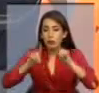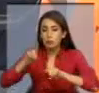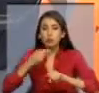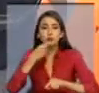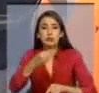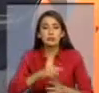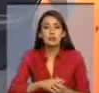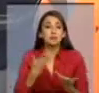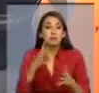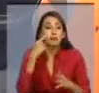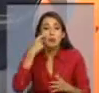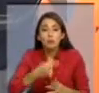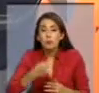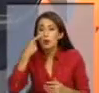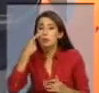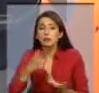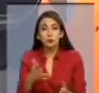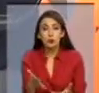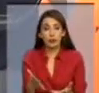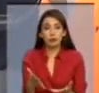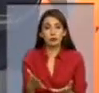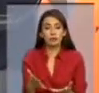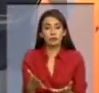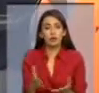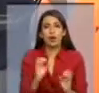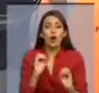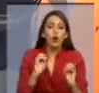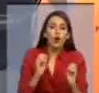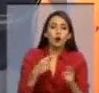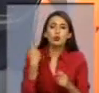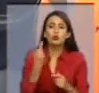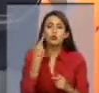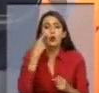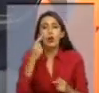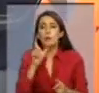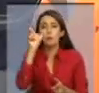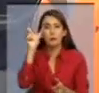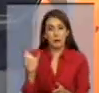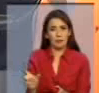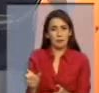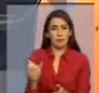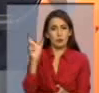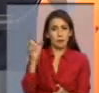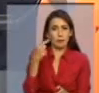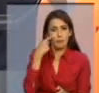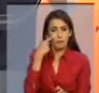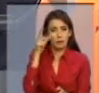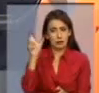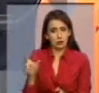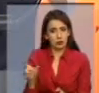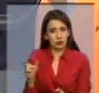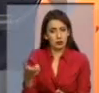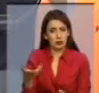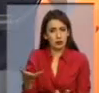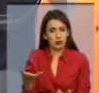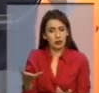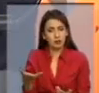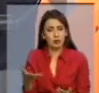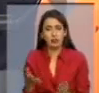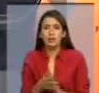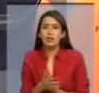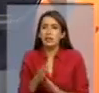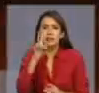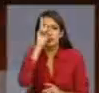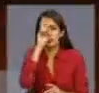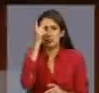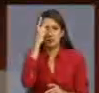no hay pruebas o que no hay evidencias, o que la única prueba o evidencia es la palabra de un delator, están